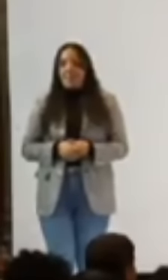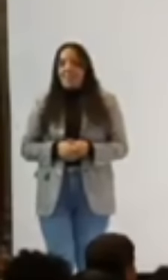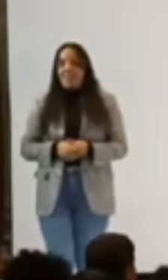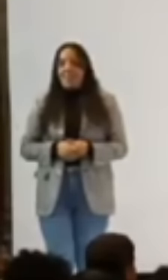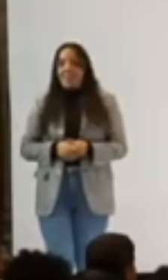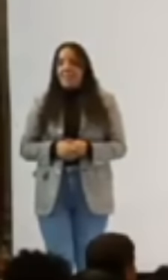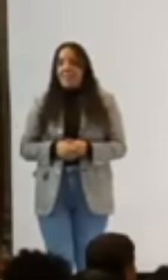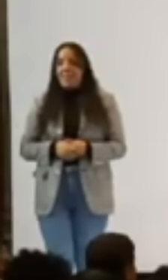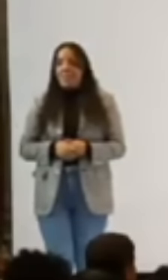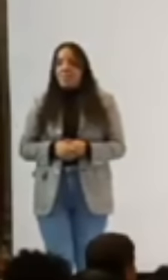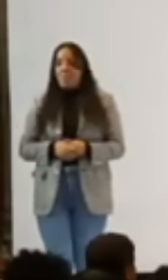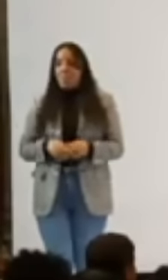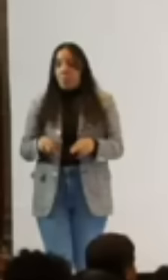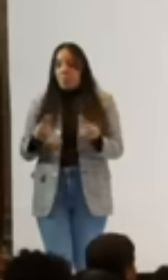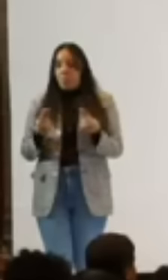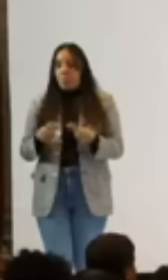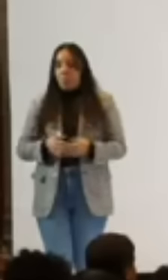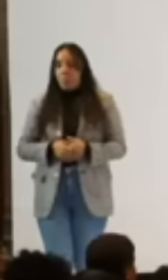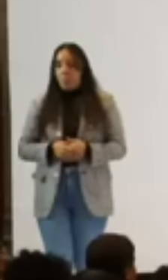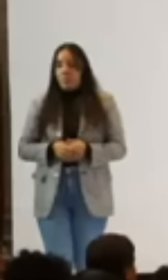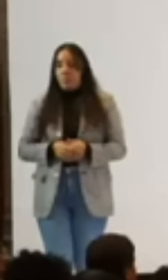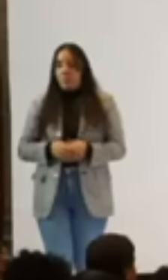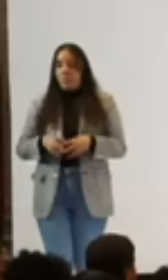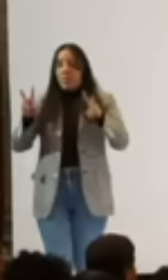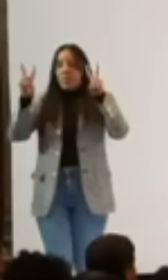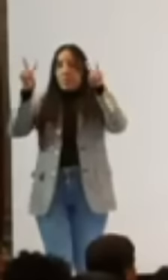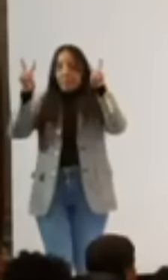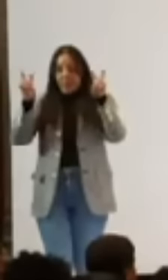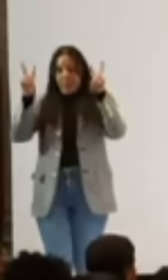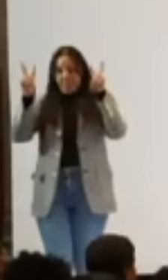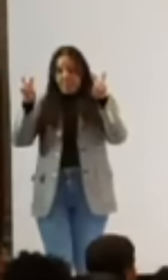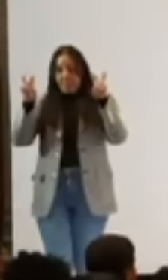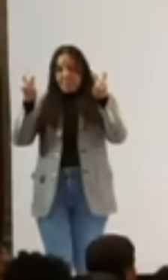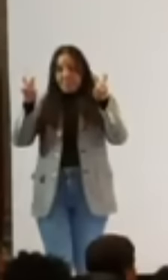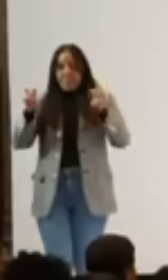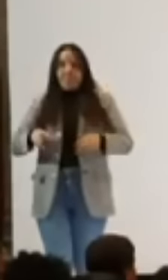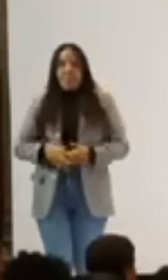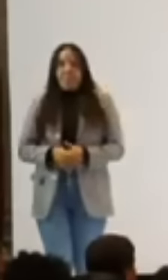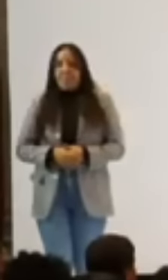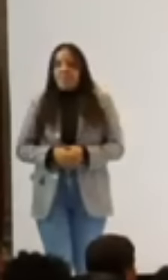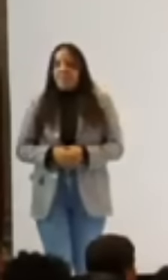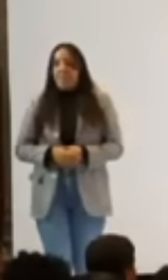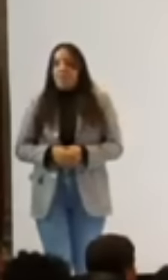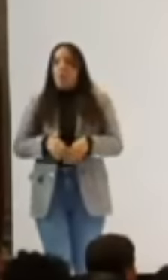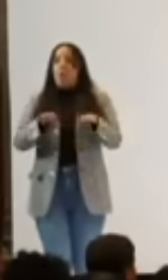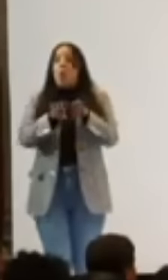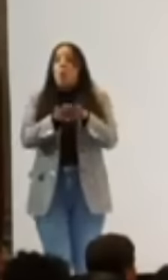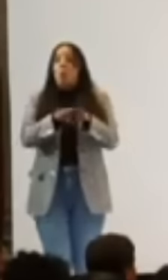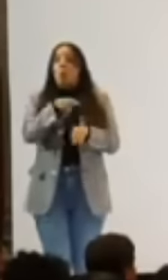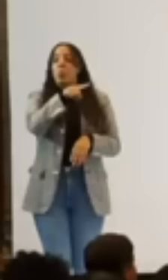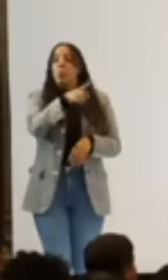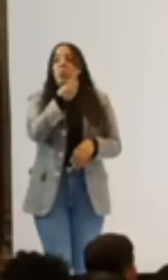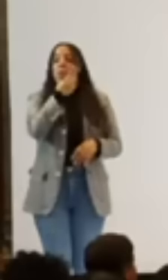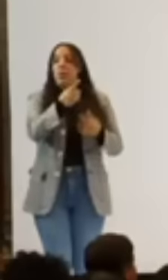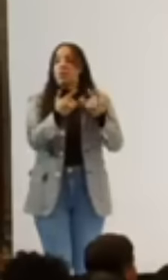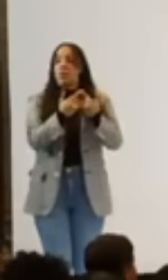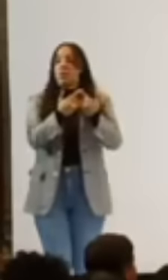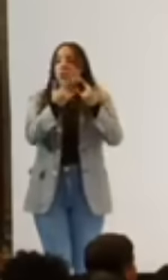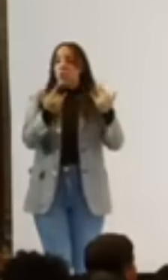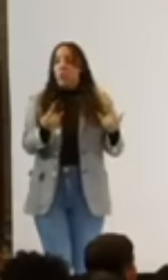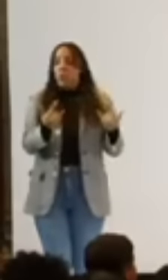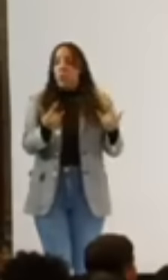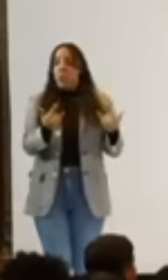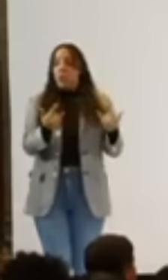No solo las cuidadoras, sino dijiste, me gustó mucho. No, la historia.